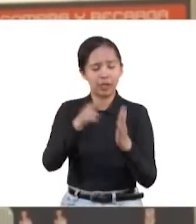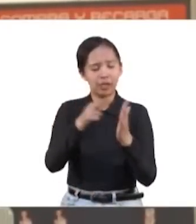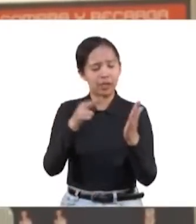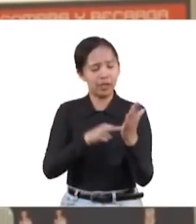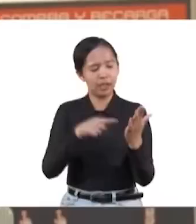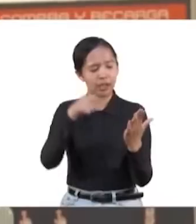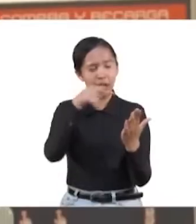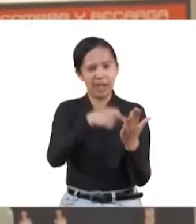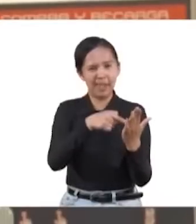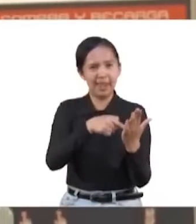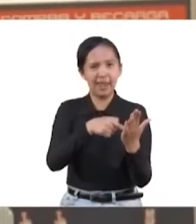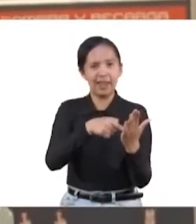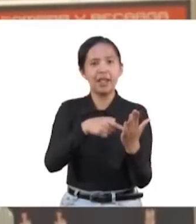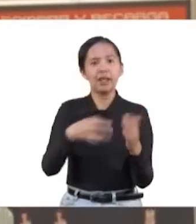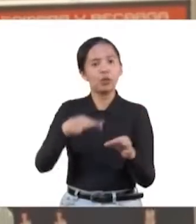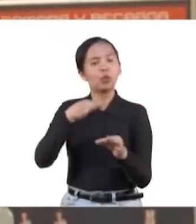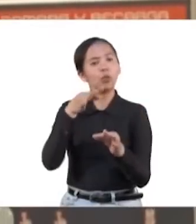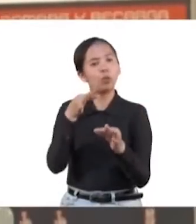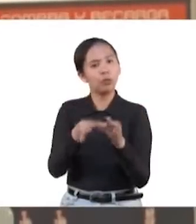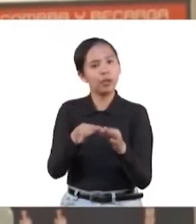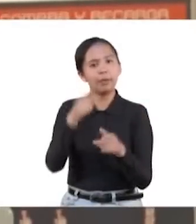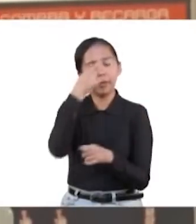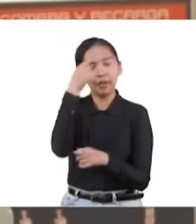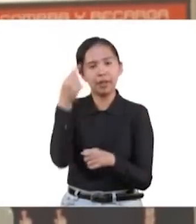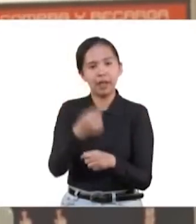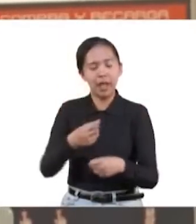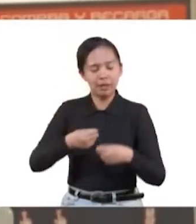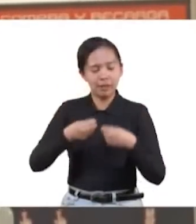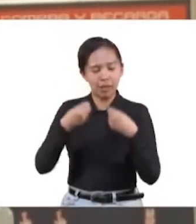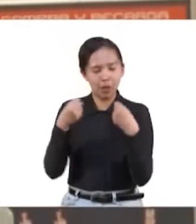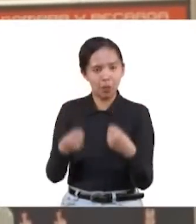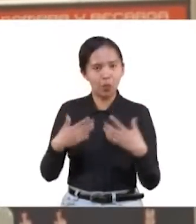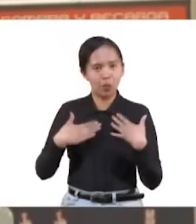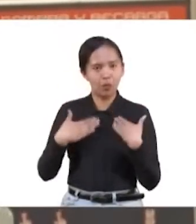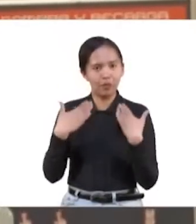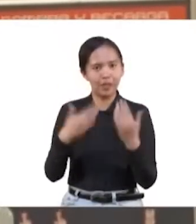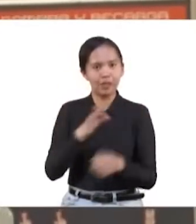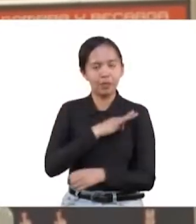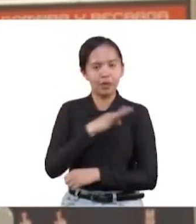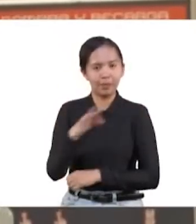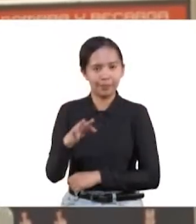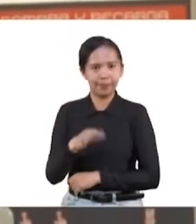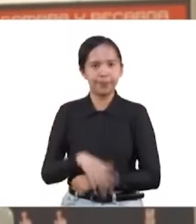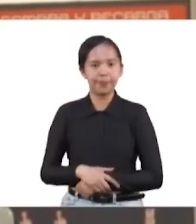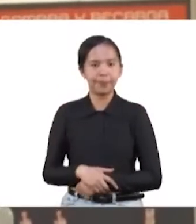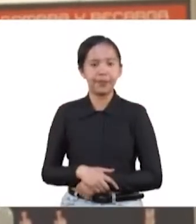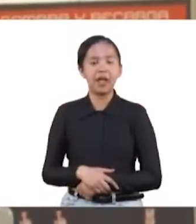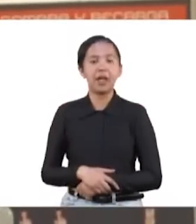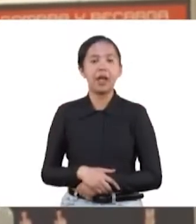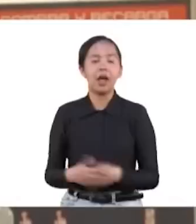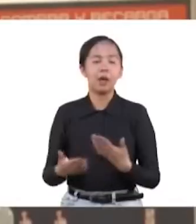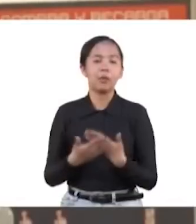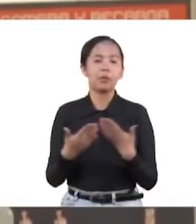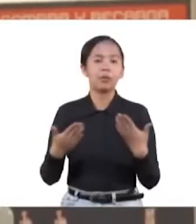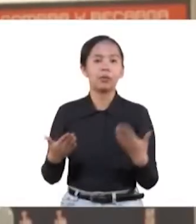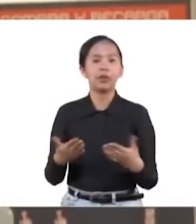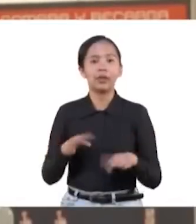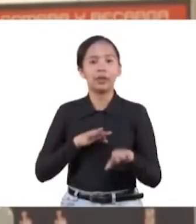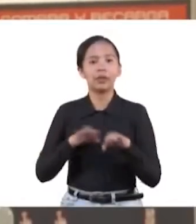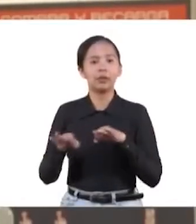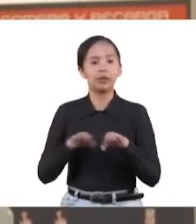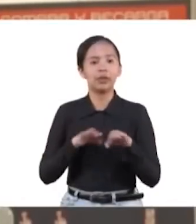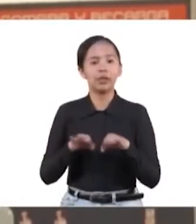normas estrictas que garanticen la seguridad y confiabilidad de los sistemas. Por un lado, se trabajará